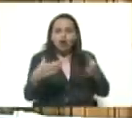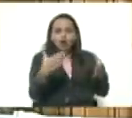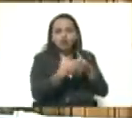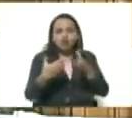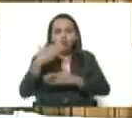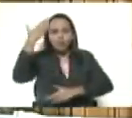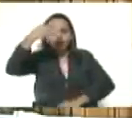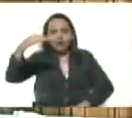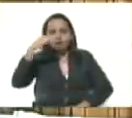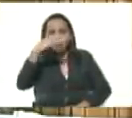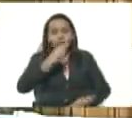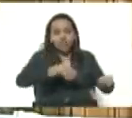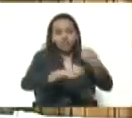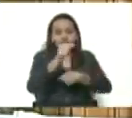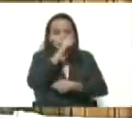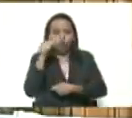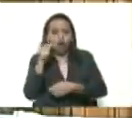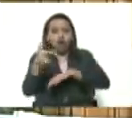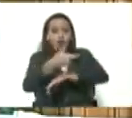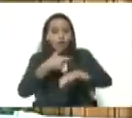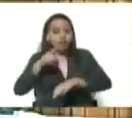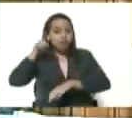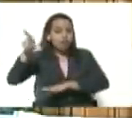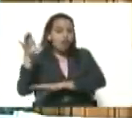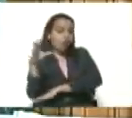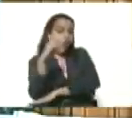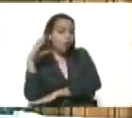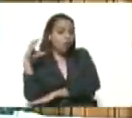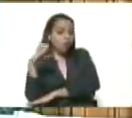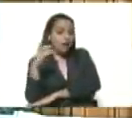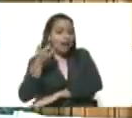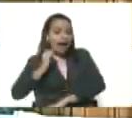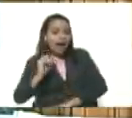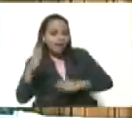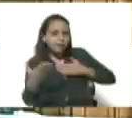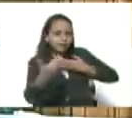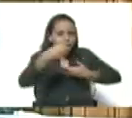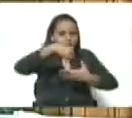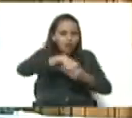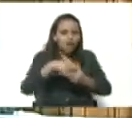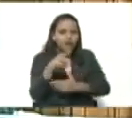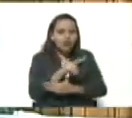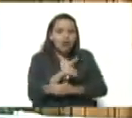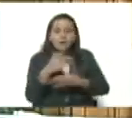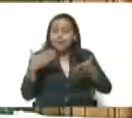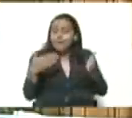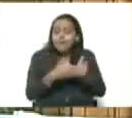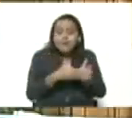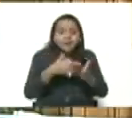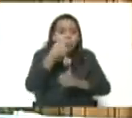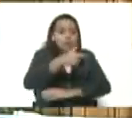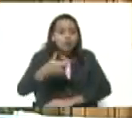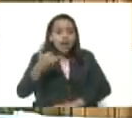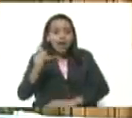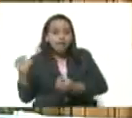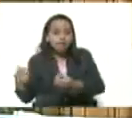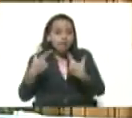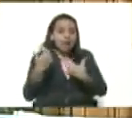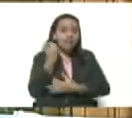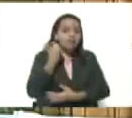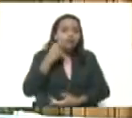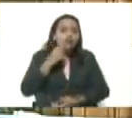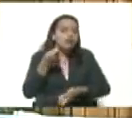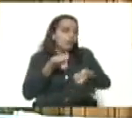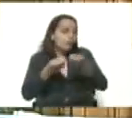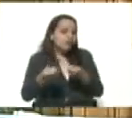los narcotraficantes y por el gobierno de Colombia, se han pasado miles de connacionales enfermos sin